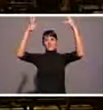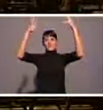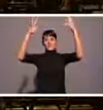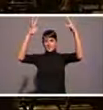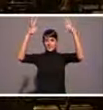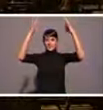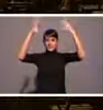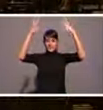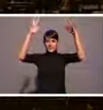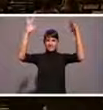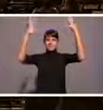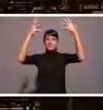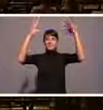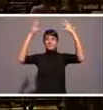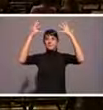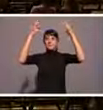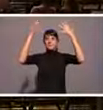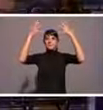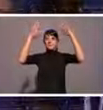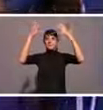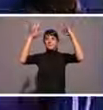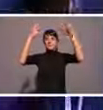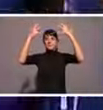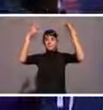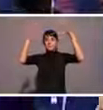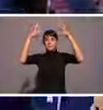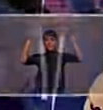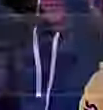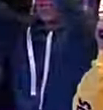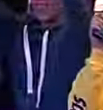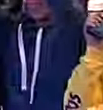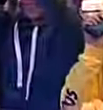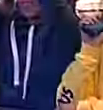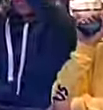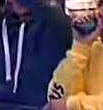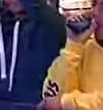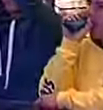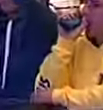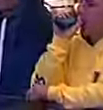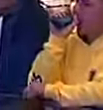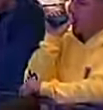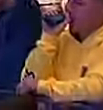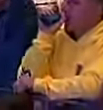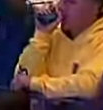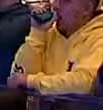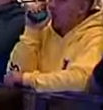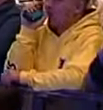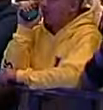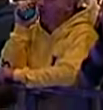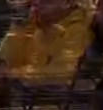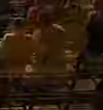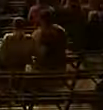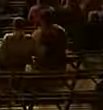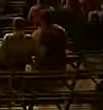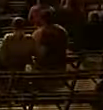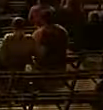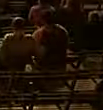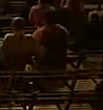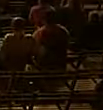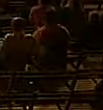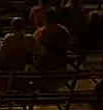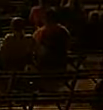Burlonas ya se van otro año más, pero bueno, por nosotros no hay problema. Si se quieren quedar un ratito, nosotros encantados. Burlonas, estupenda, sin duda. Felicidades a esta